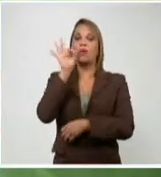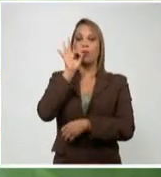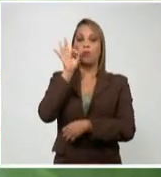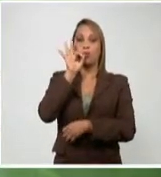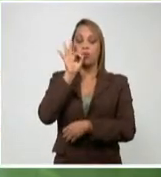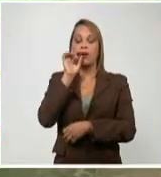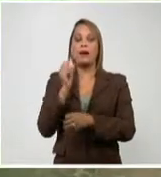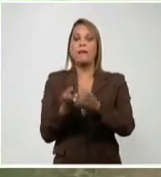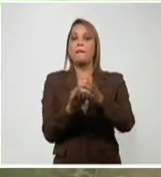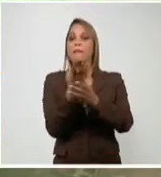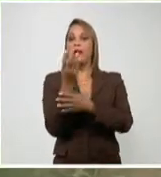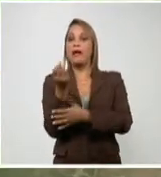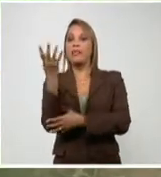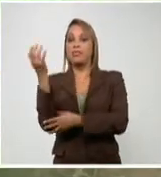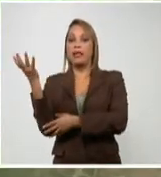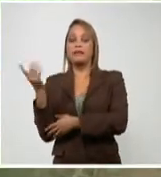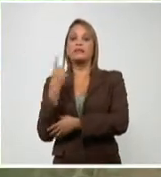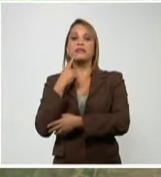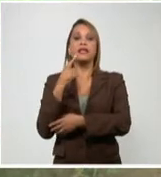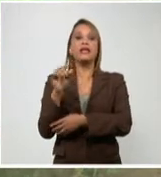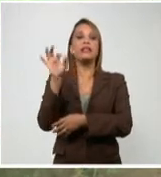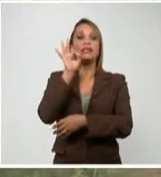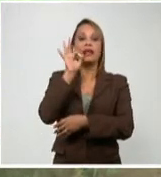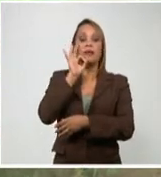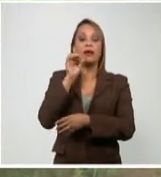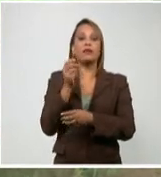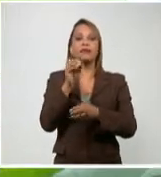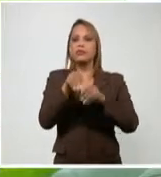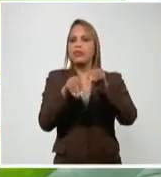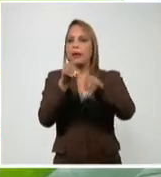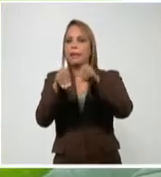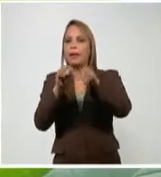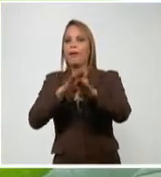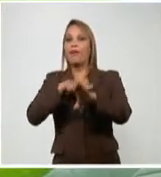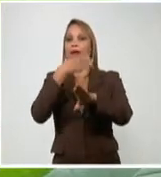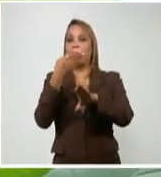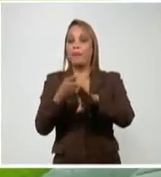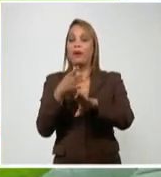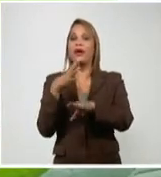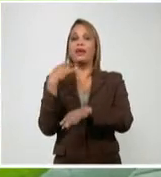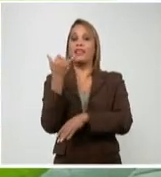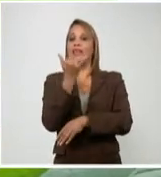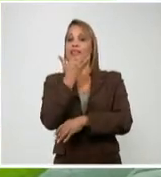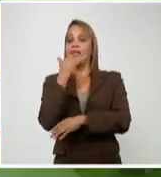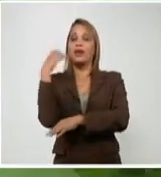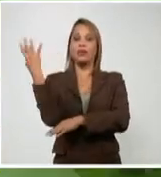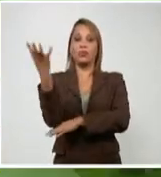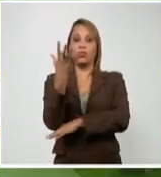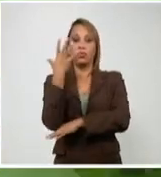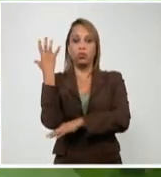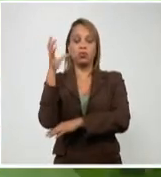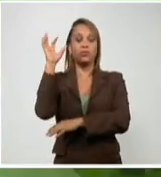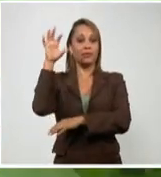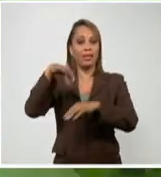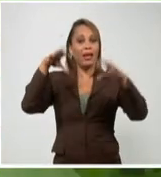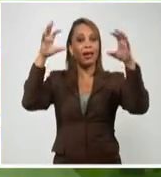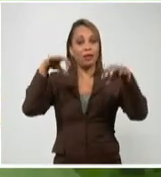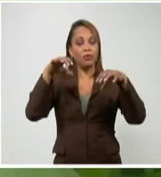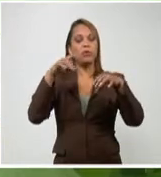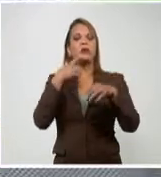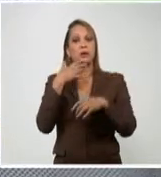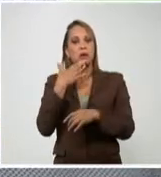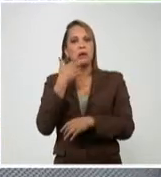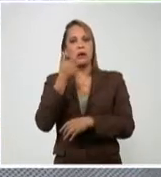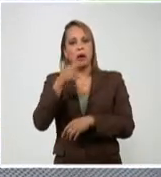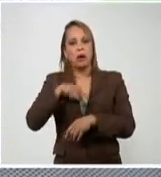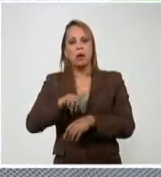plantas de tabaco sembradas después de los severos daños ocasionados por la naturaleza son hoy su mayor orgullo. Este